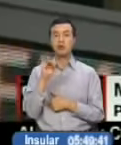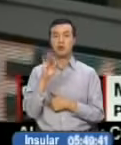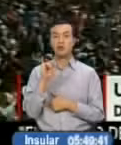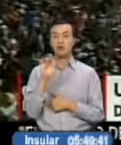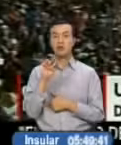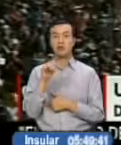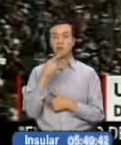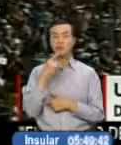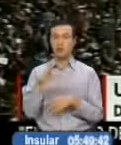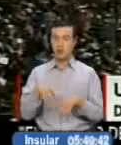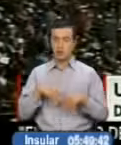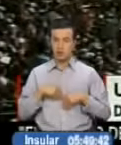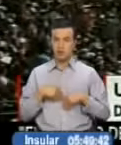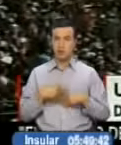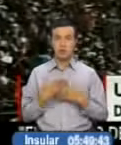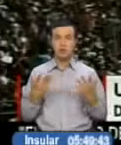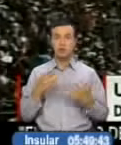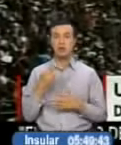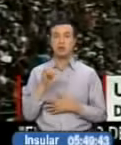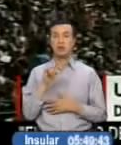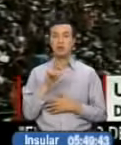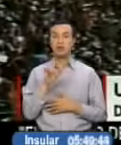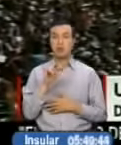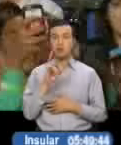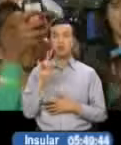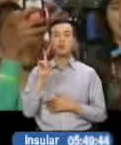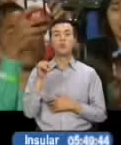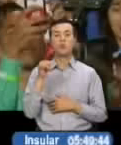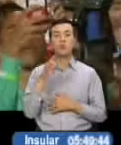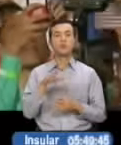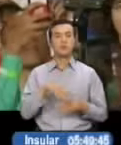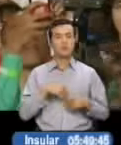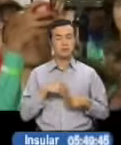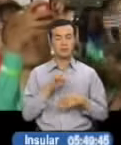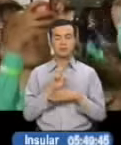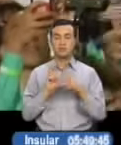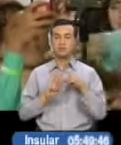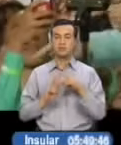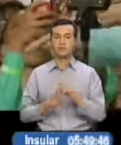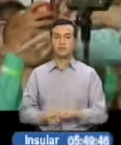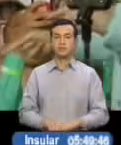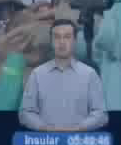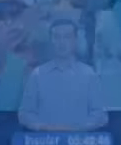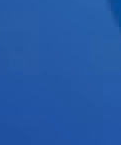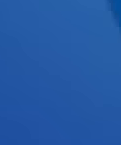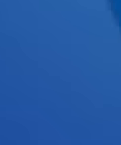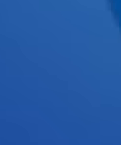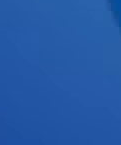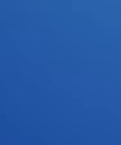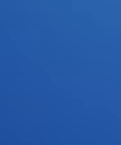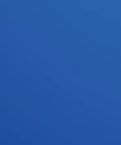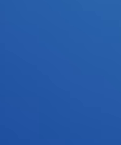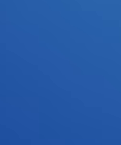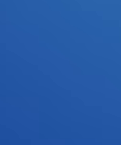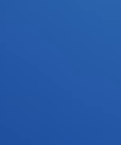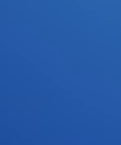presidencial, aceptará la nominación, mientras que Hillary Clinton lo hará el jueves. Fanny Lara, Ecuador TV.